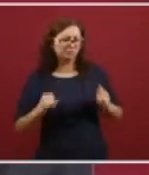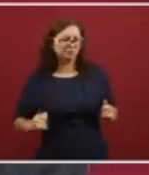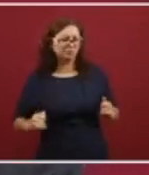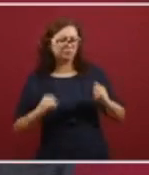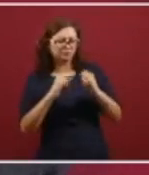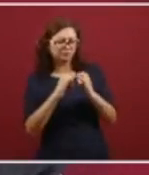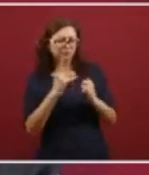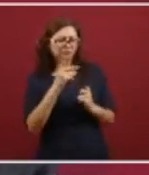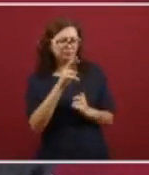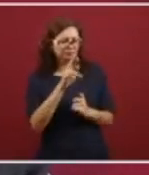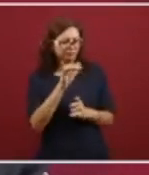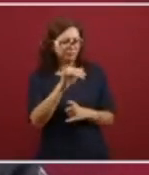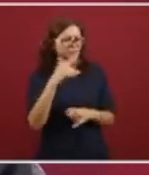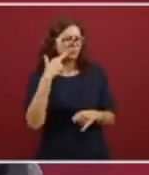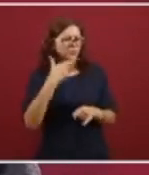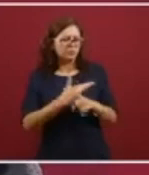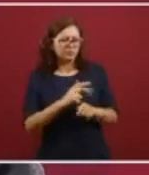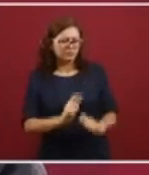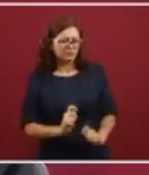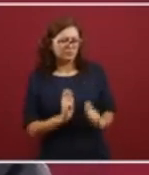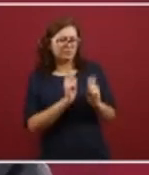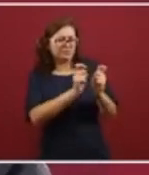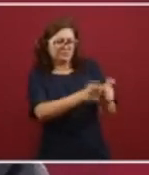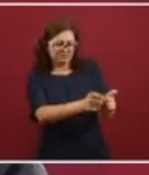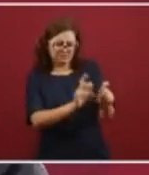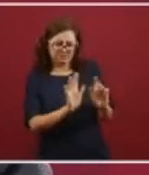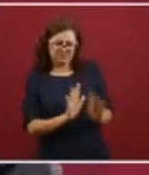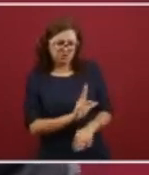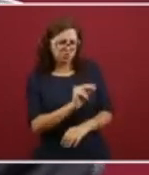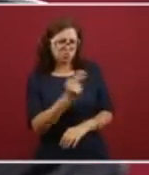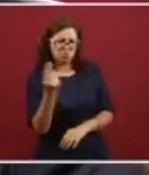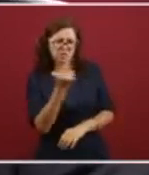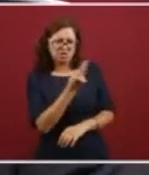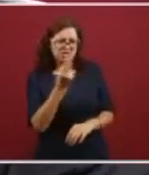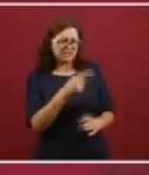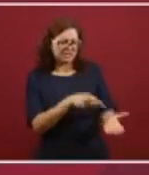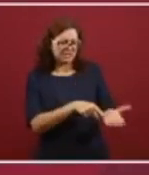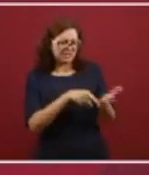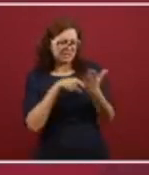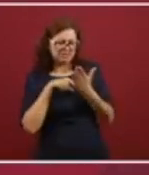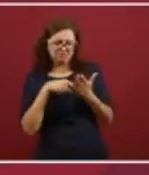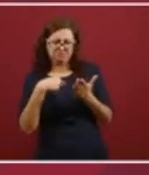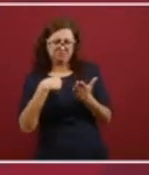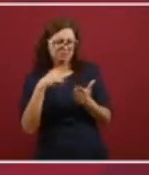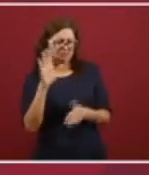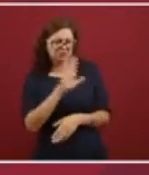eres responsable. Si acaso te recomendaría una fórmula,